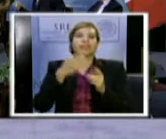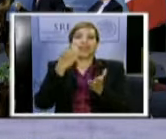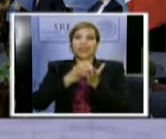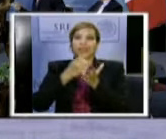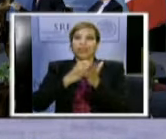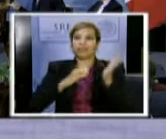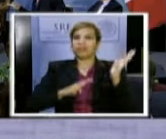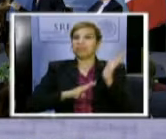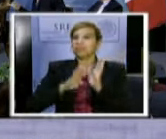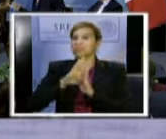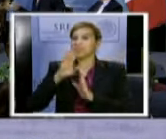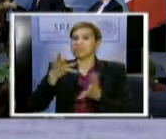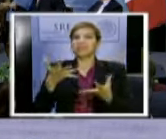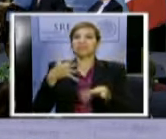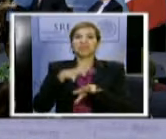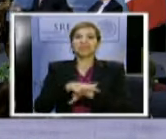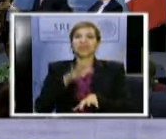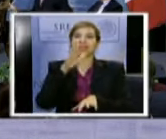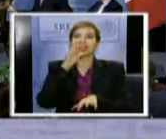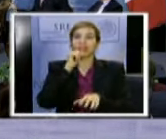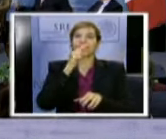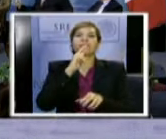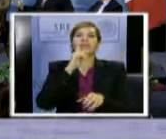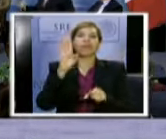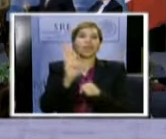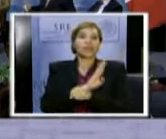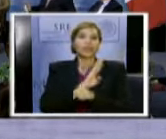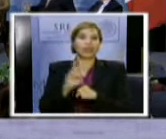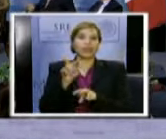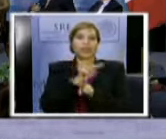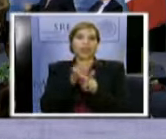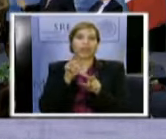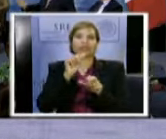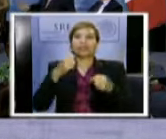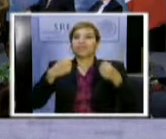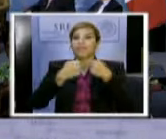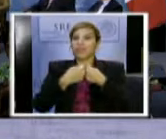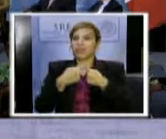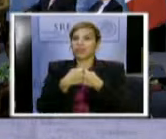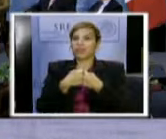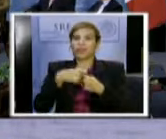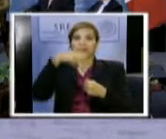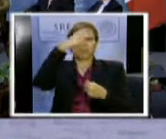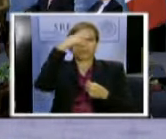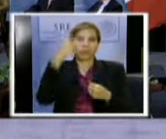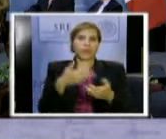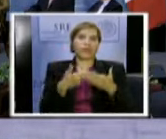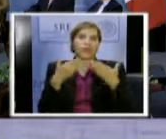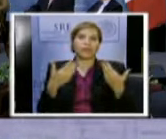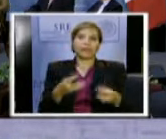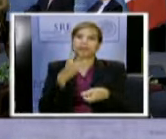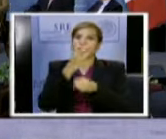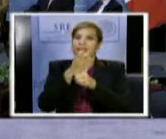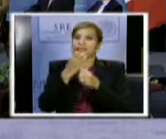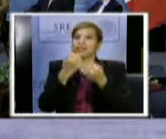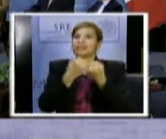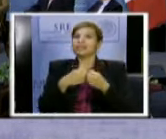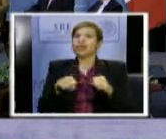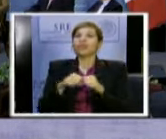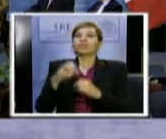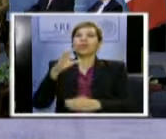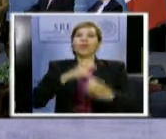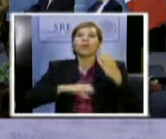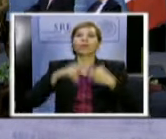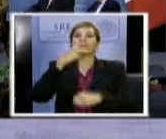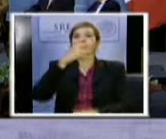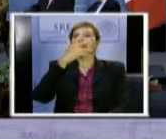economías, a mayor integración, mayor beneficio a ambos lados de la frontera. México es hoy el tercer socio comercial de los